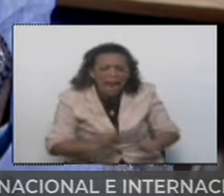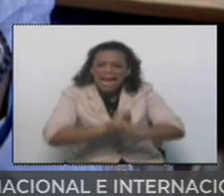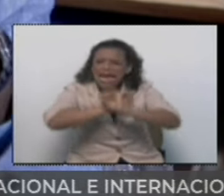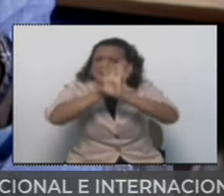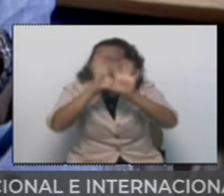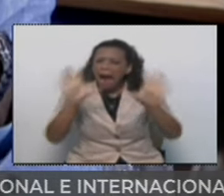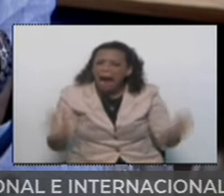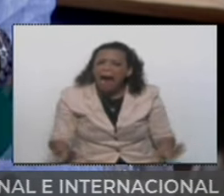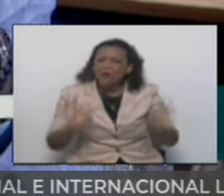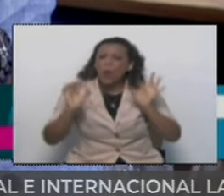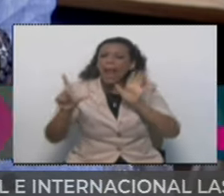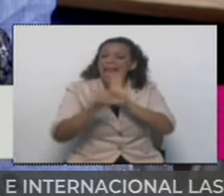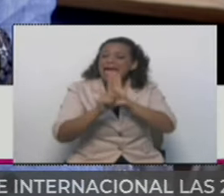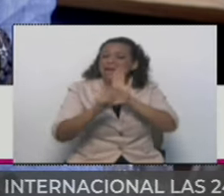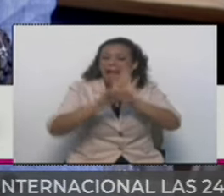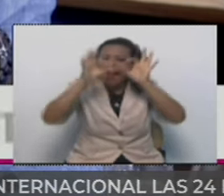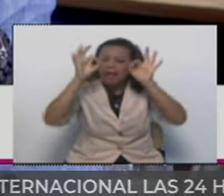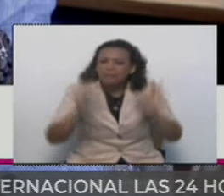con tinta legal,